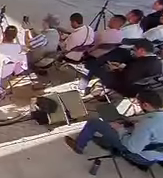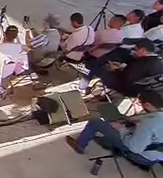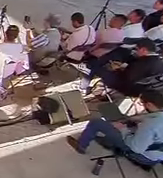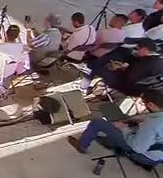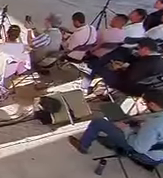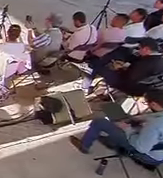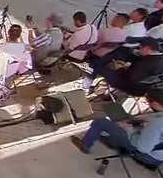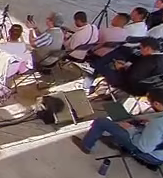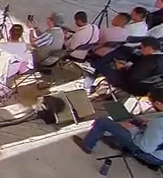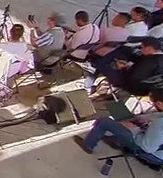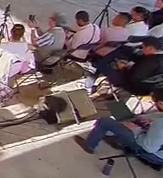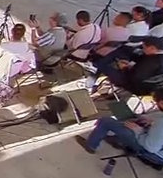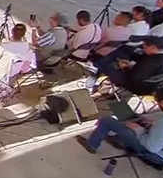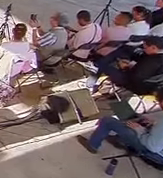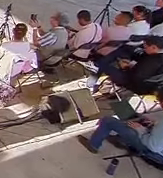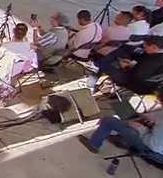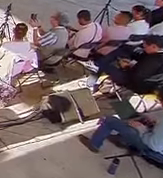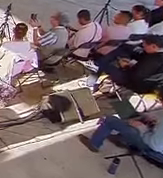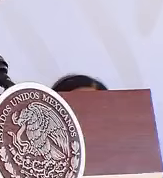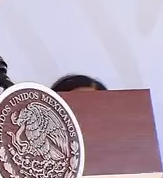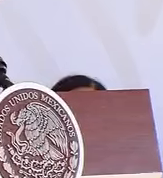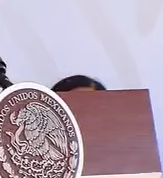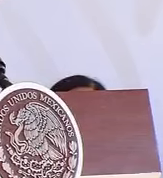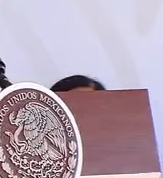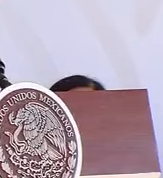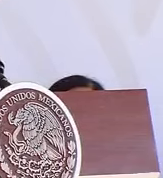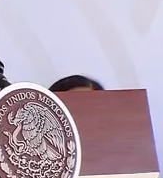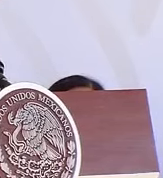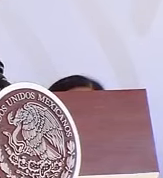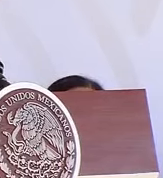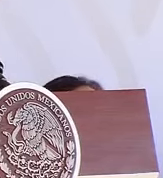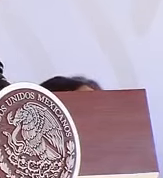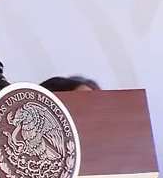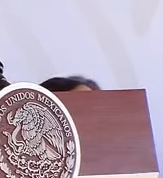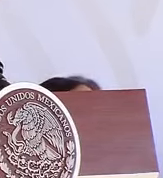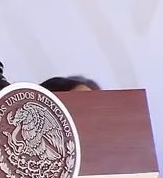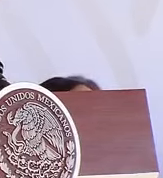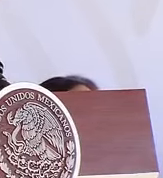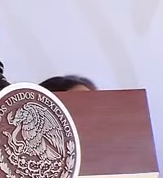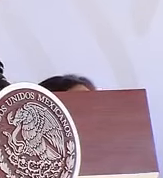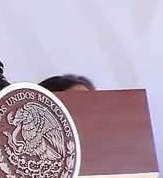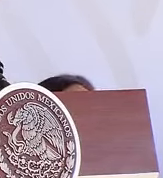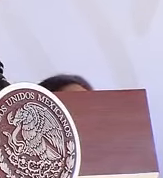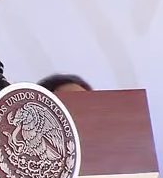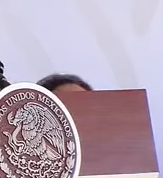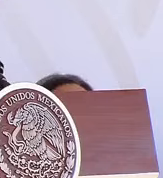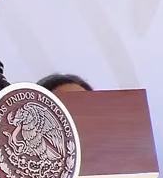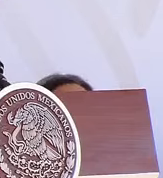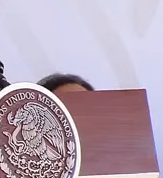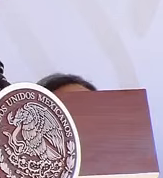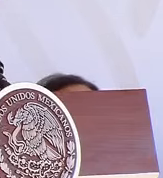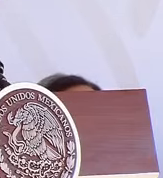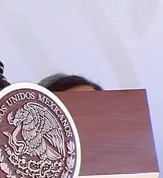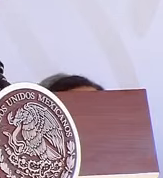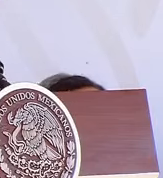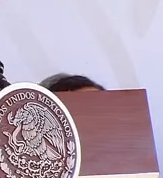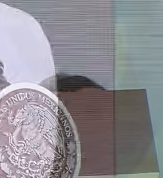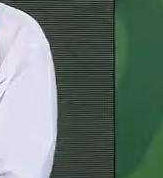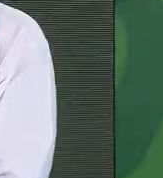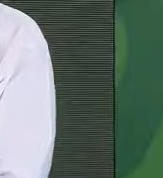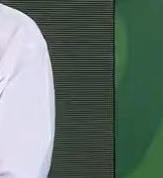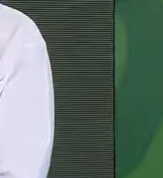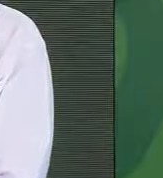que debemos de atender todos, que no haya consumo,